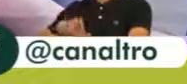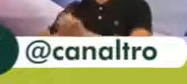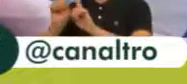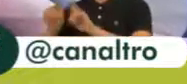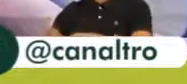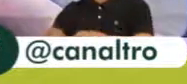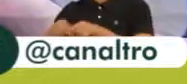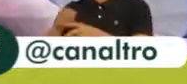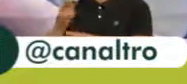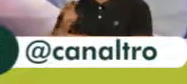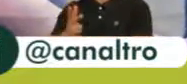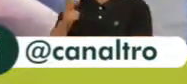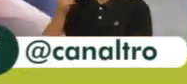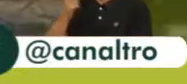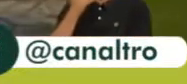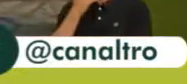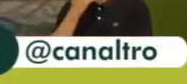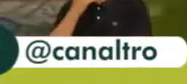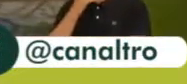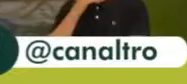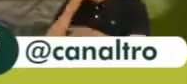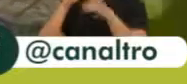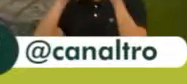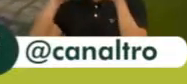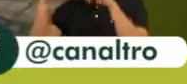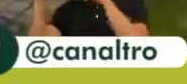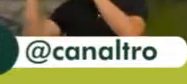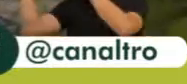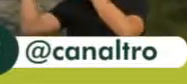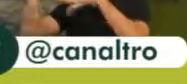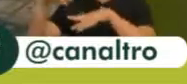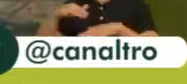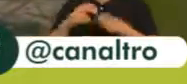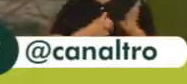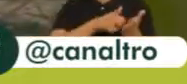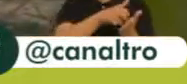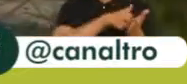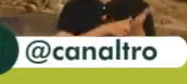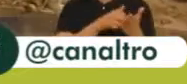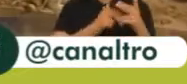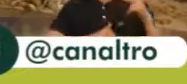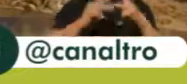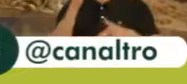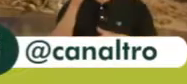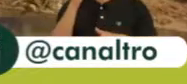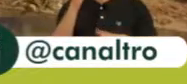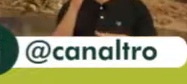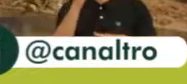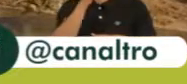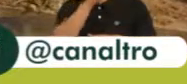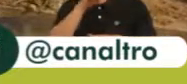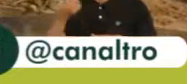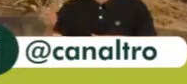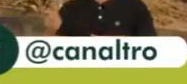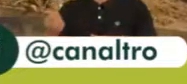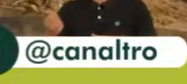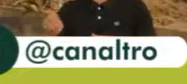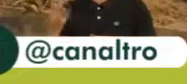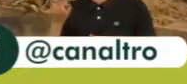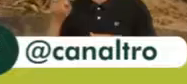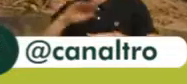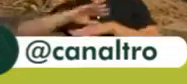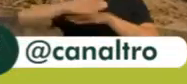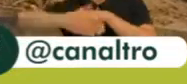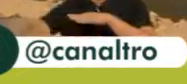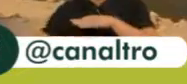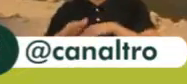de deslizamientos en girón fueron construidos un kilómetro y medio de muros con gaviones para evitar que